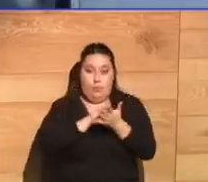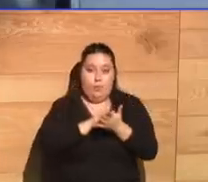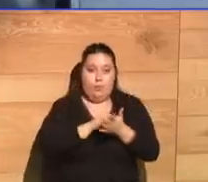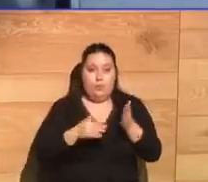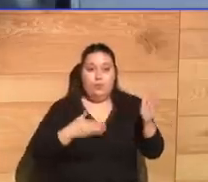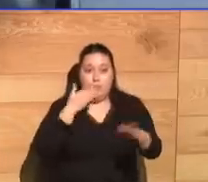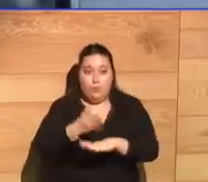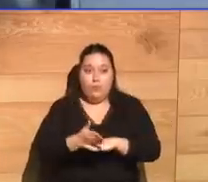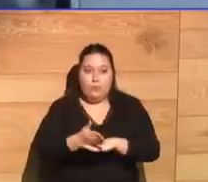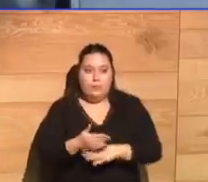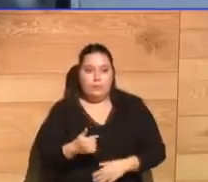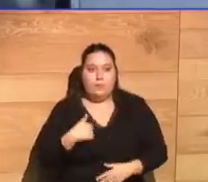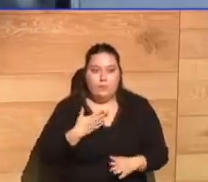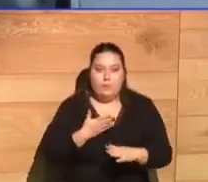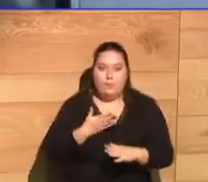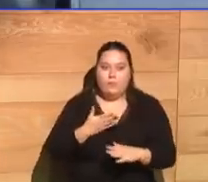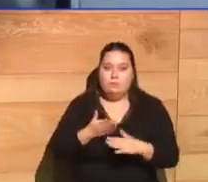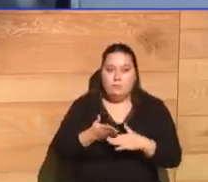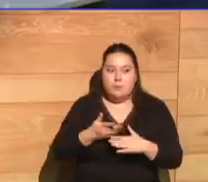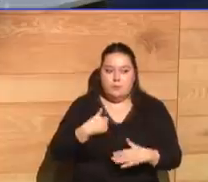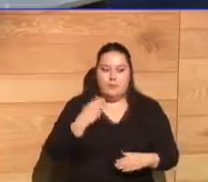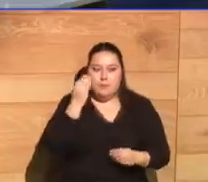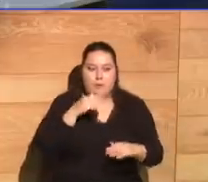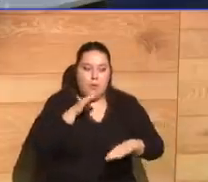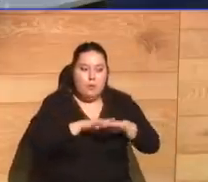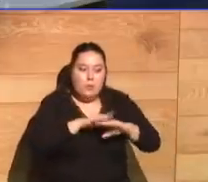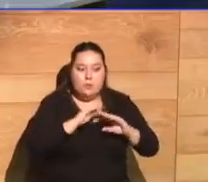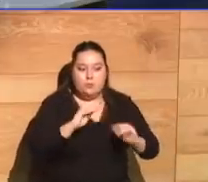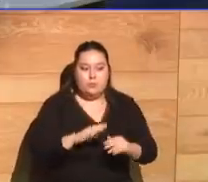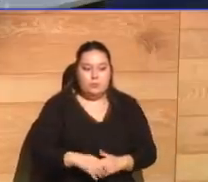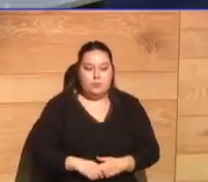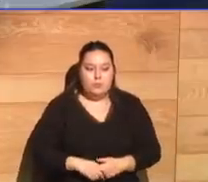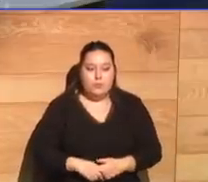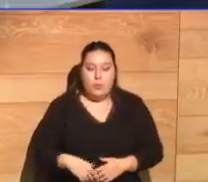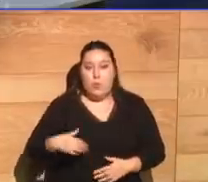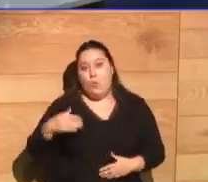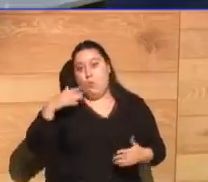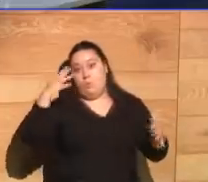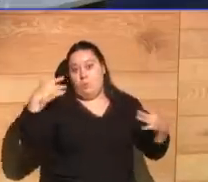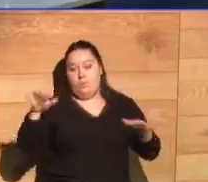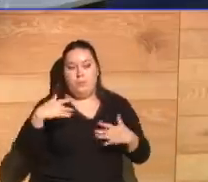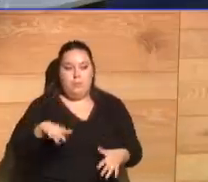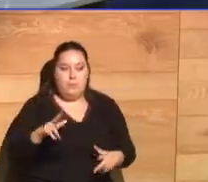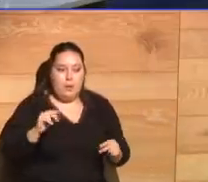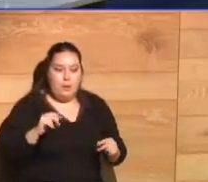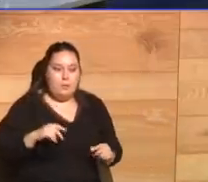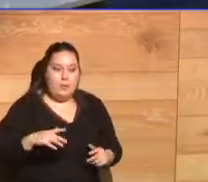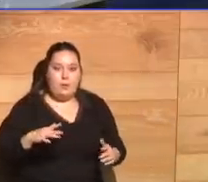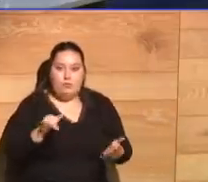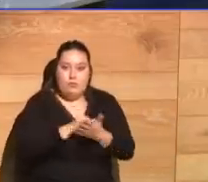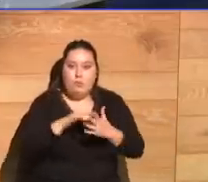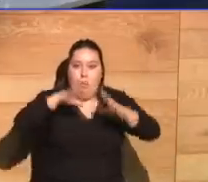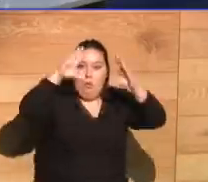Amsworth genuinamente cree que es culpa suya, que ha pedido tanto material... La que he liado. Que cuando de repente Nueva York hace ¡boom!